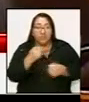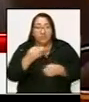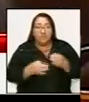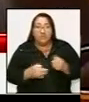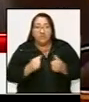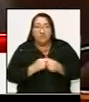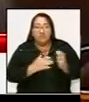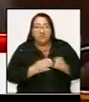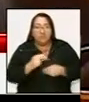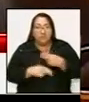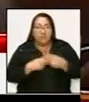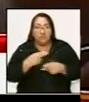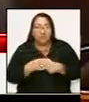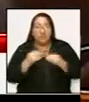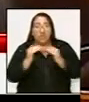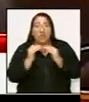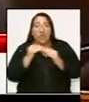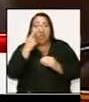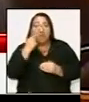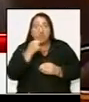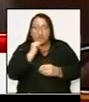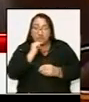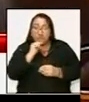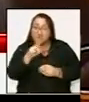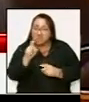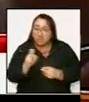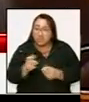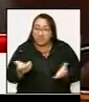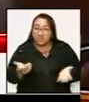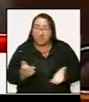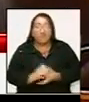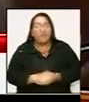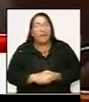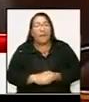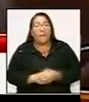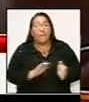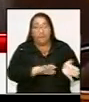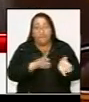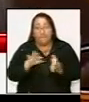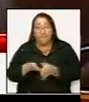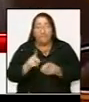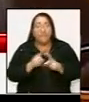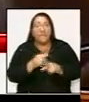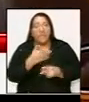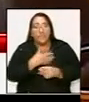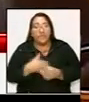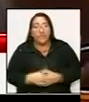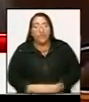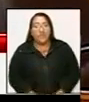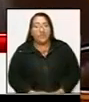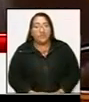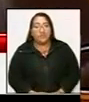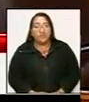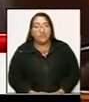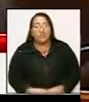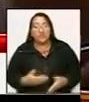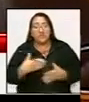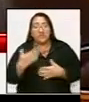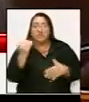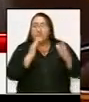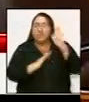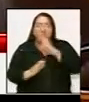justicia en el Plan Nacional de Igualdad de Género? De otro lado, presidente, ¿no? Nos preocupa